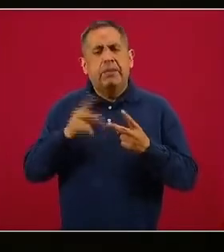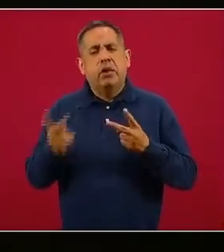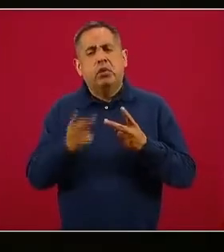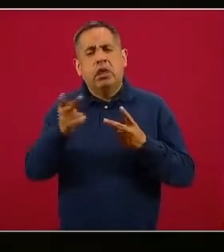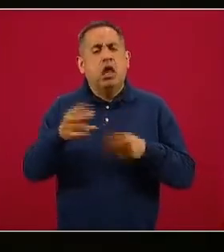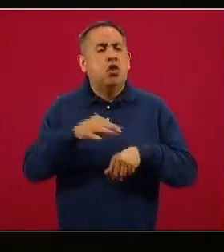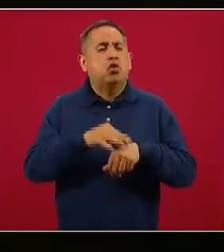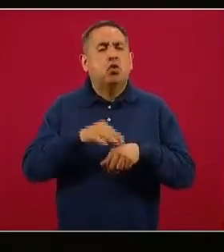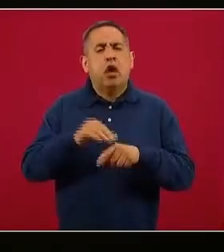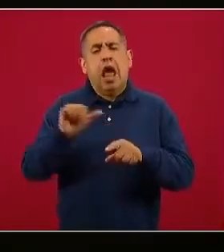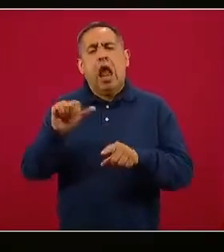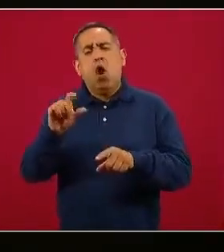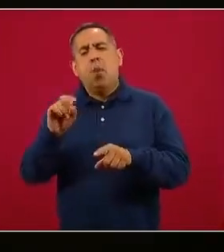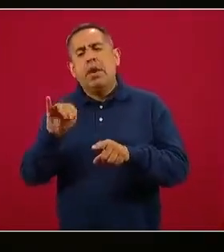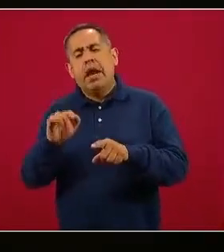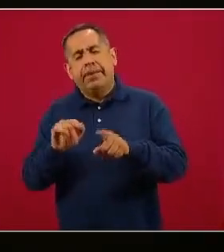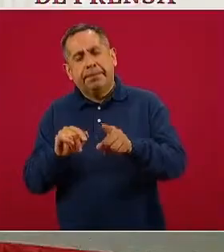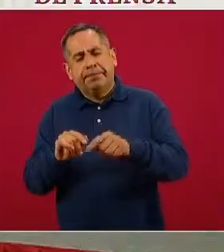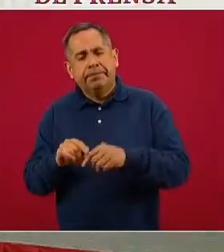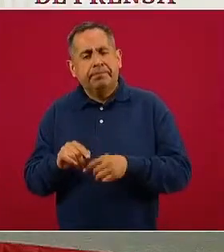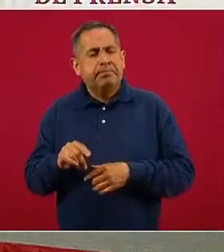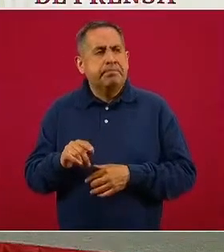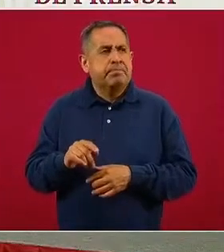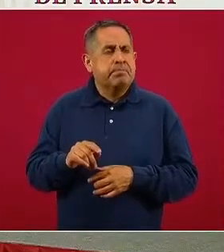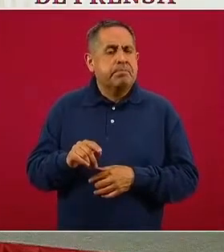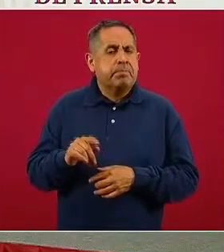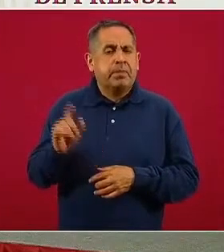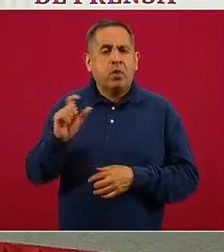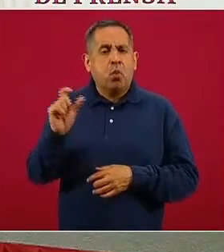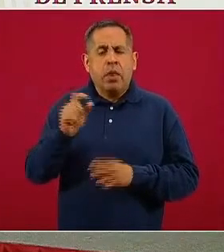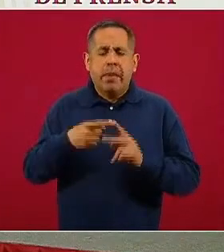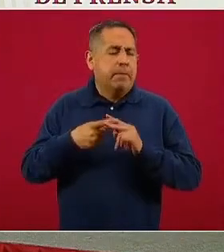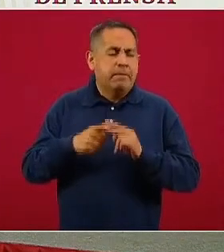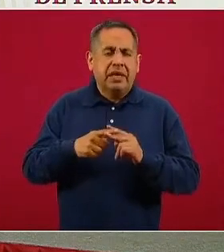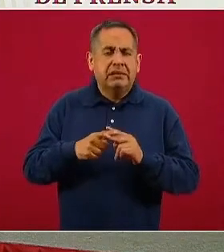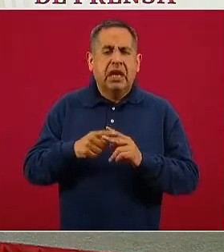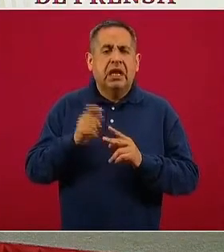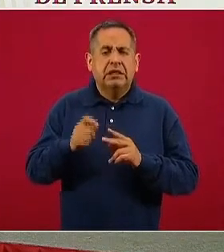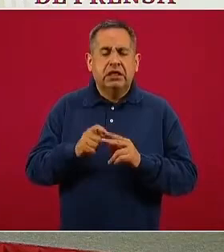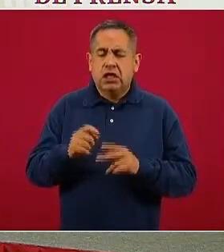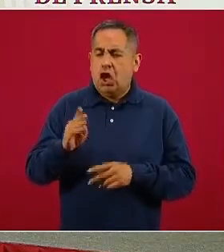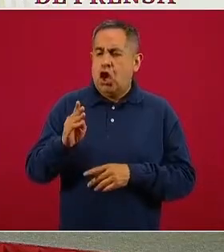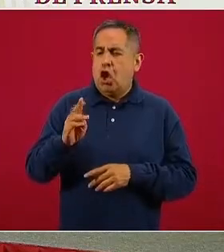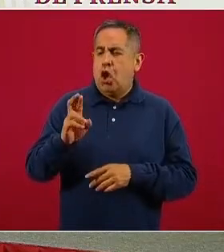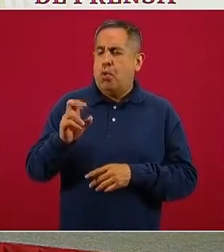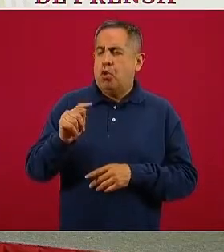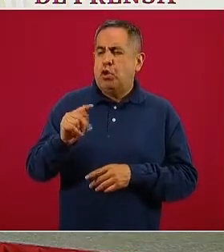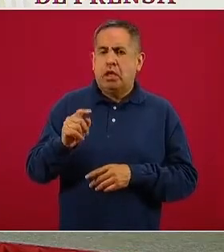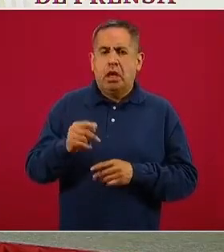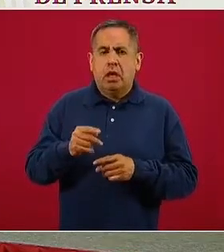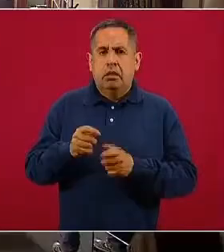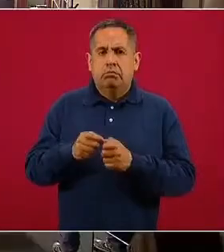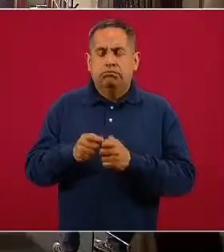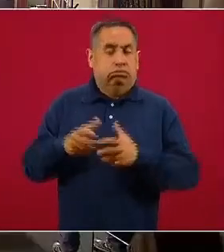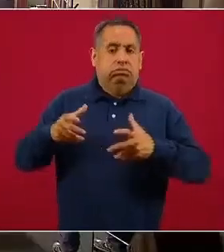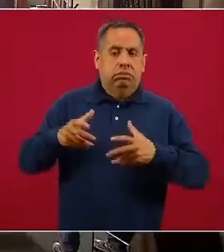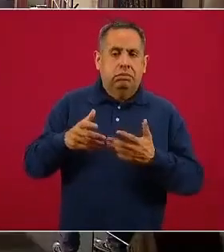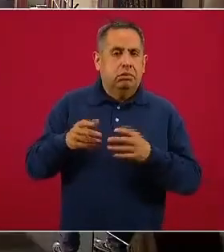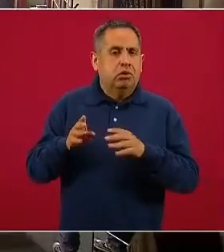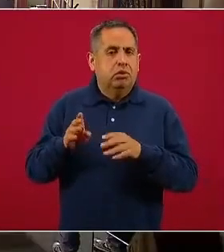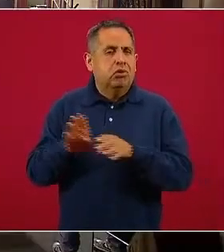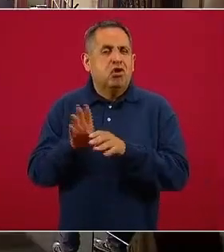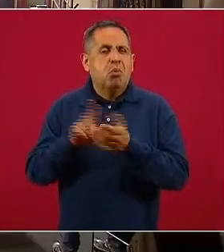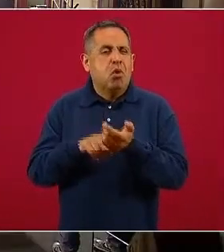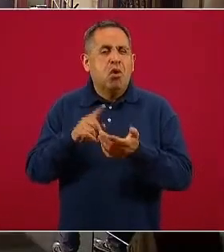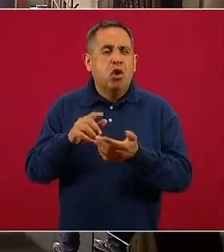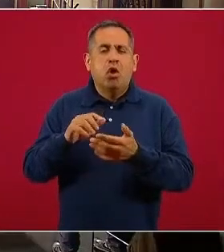al doctor Alomía, ¿a partir de cuándo se considera un brote en cierta comunidad? Es decir, me acuerdo